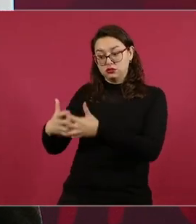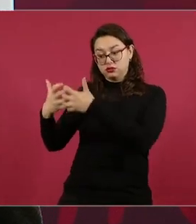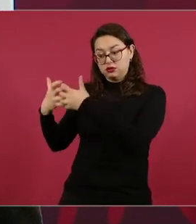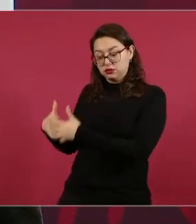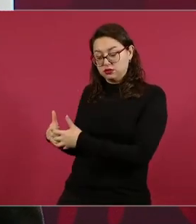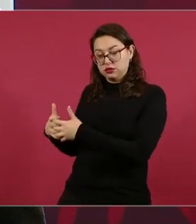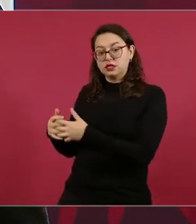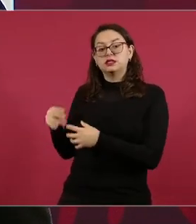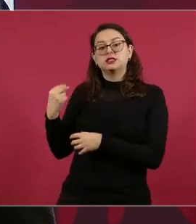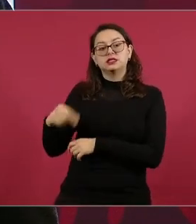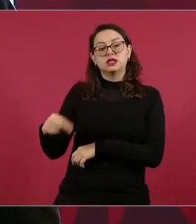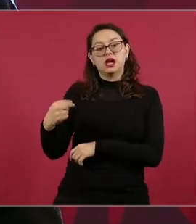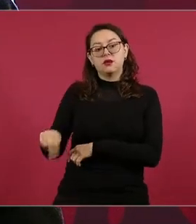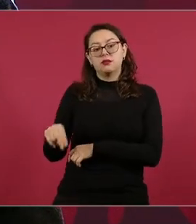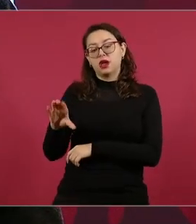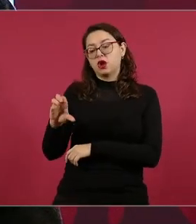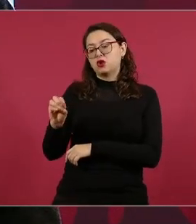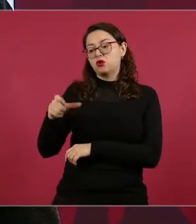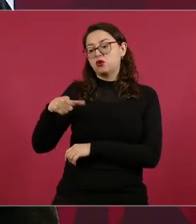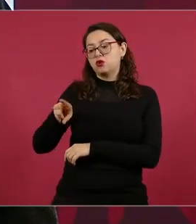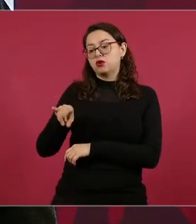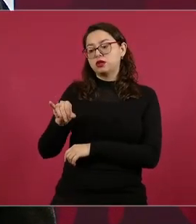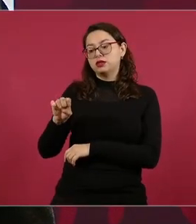que se llaman plantas coquizadoras,